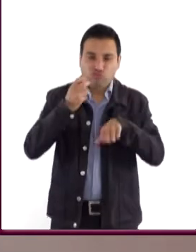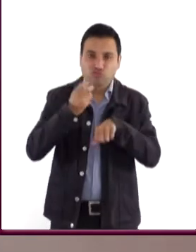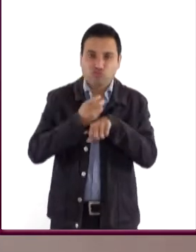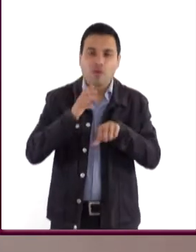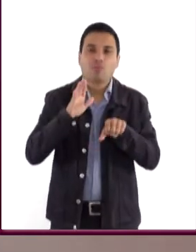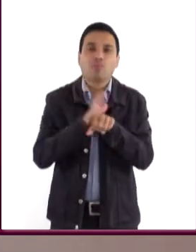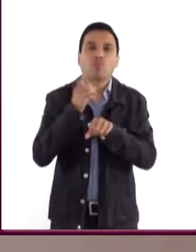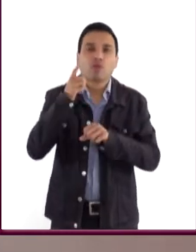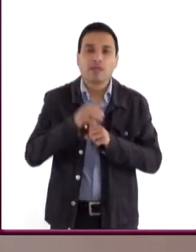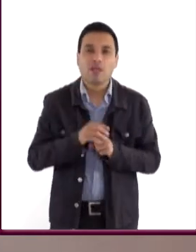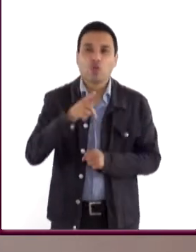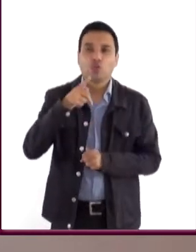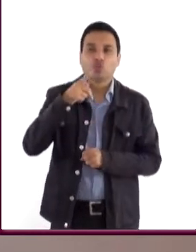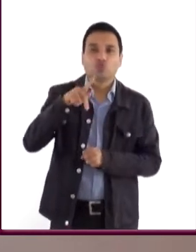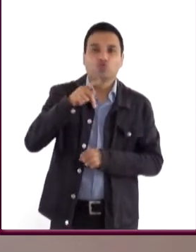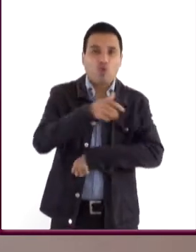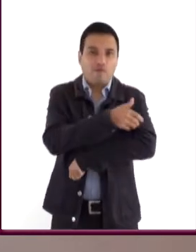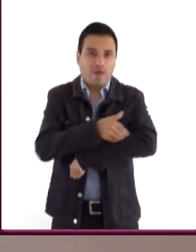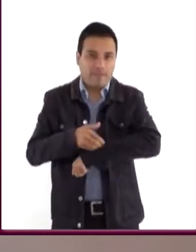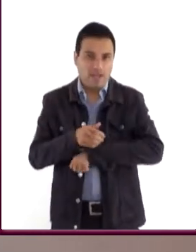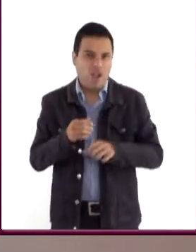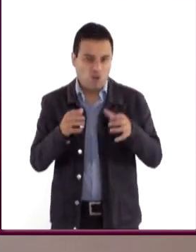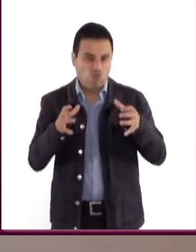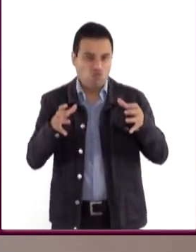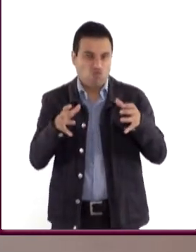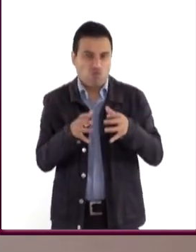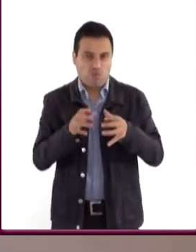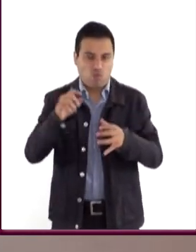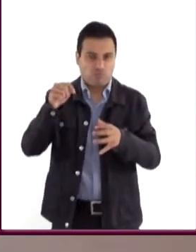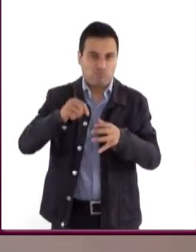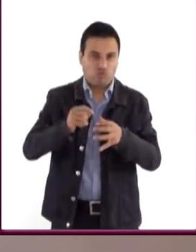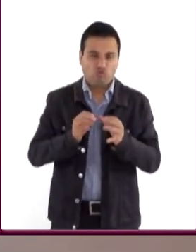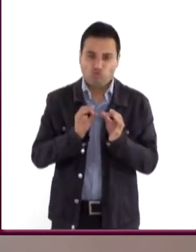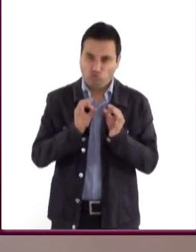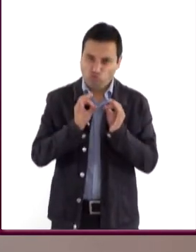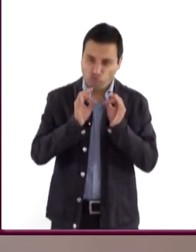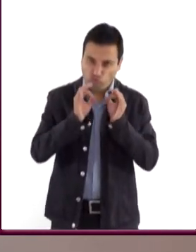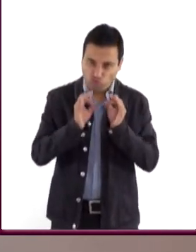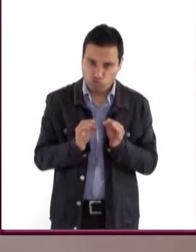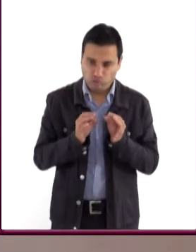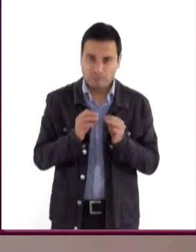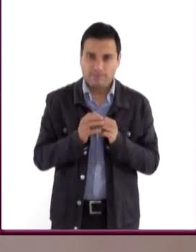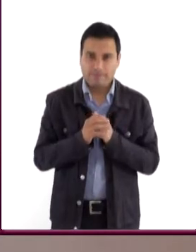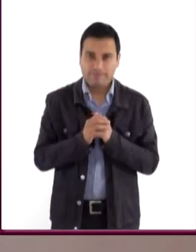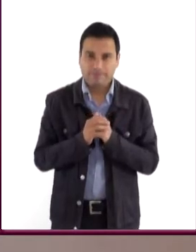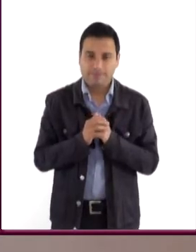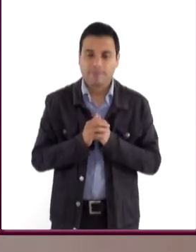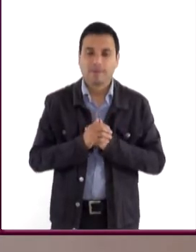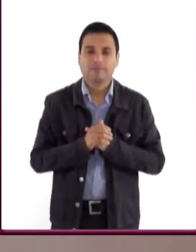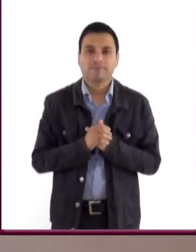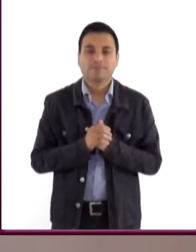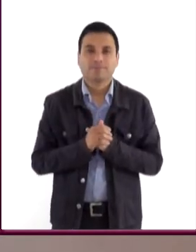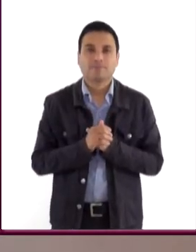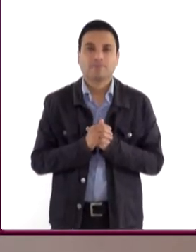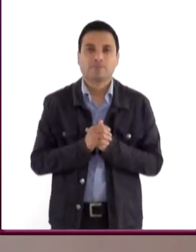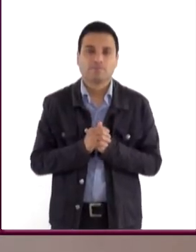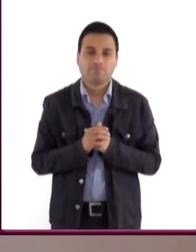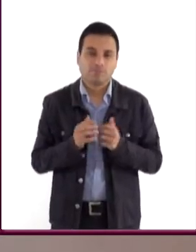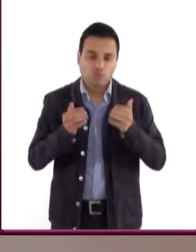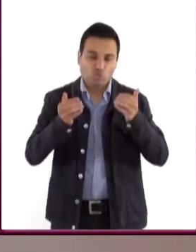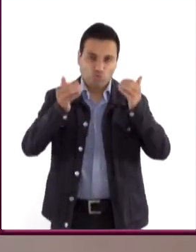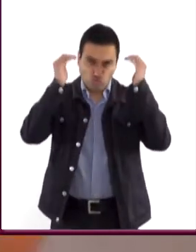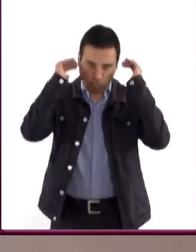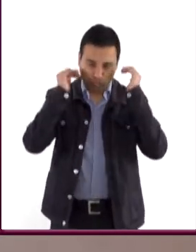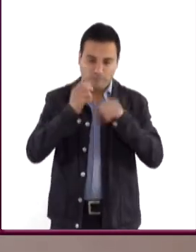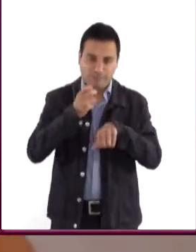pertenece a una familia o un grupo de escarabajos que se les llama escarabajos acorazados.